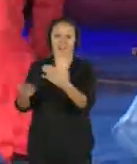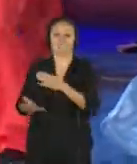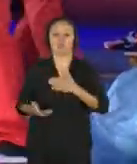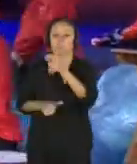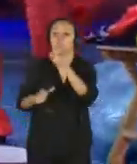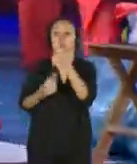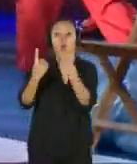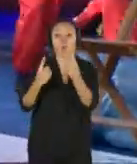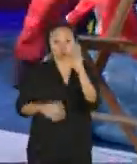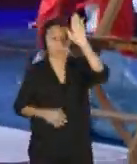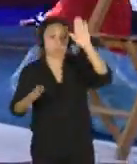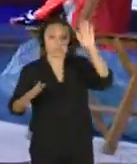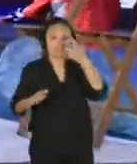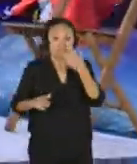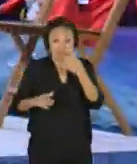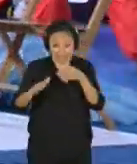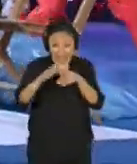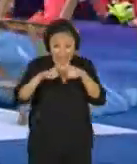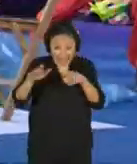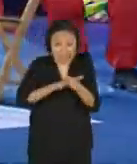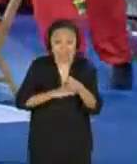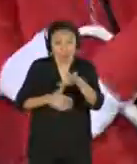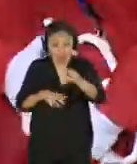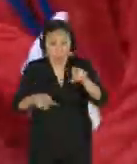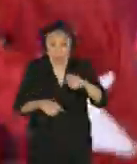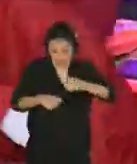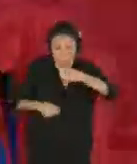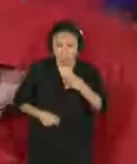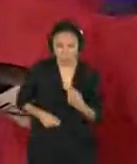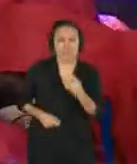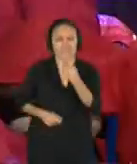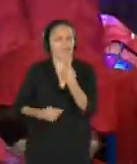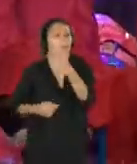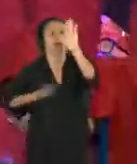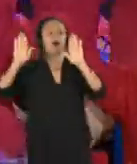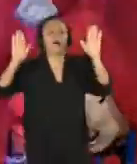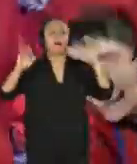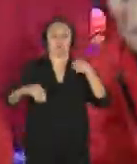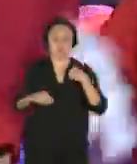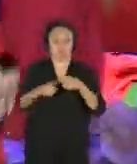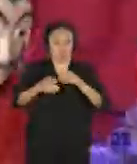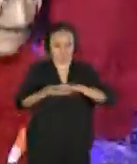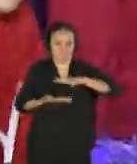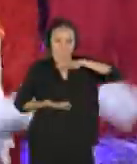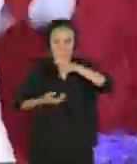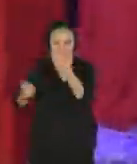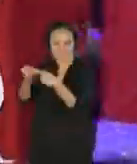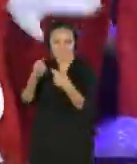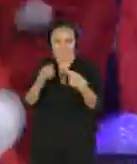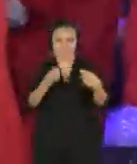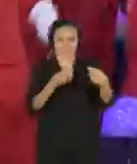le cuesta un huevo comprar una entrada. Harto de hacer tanta cola, comerme la página